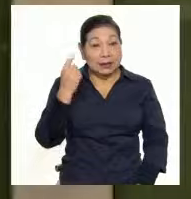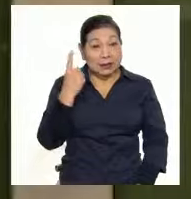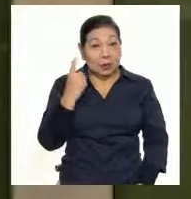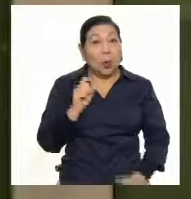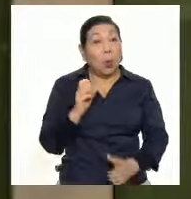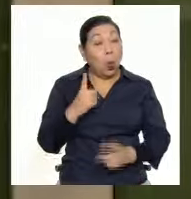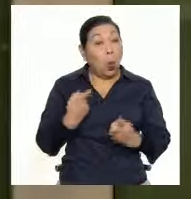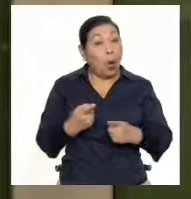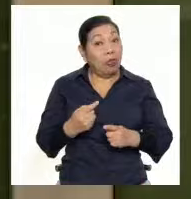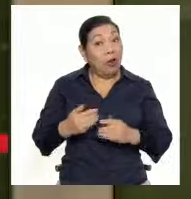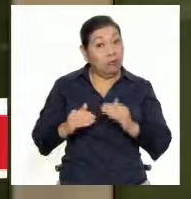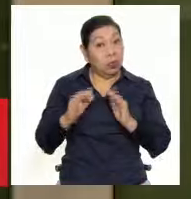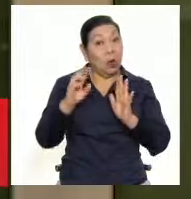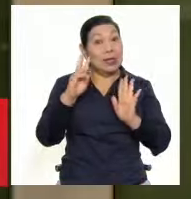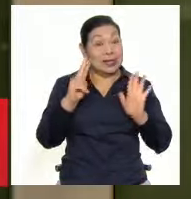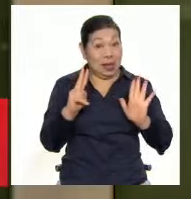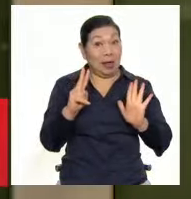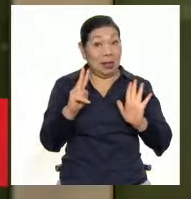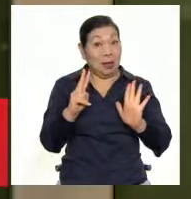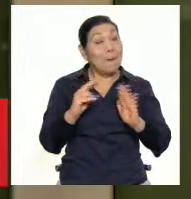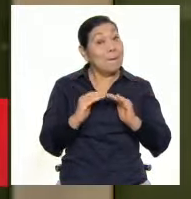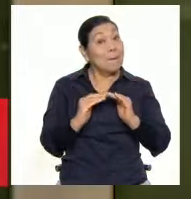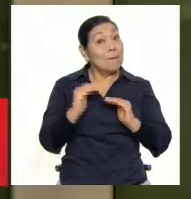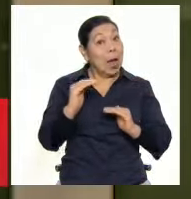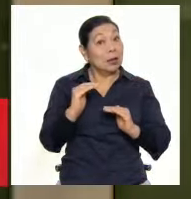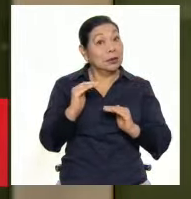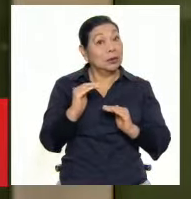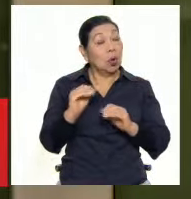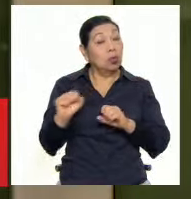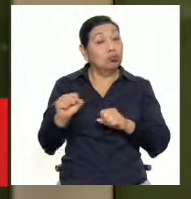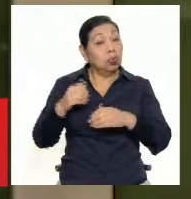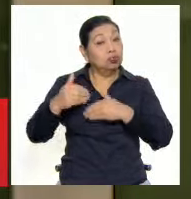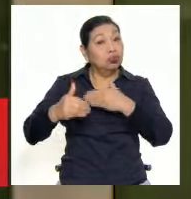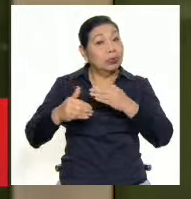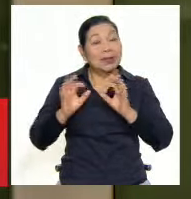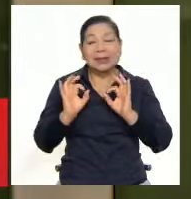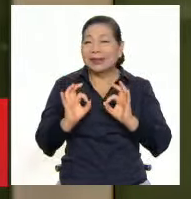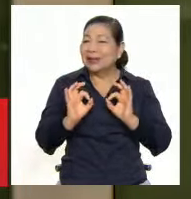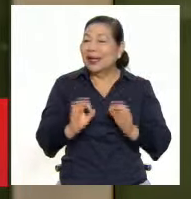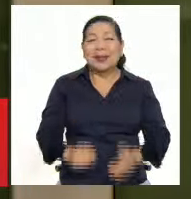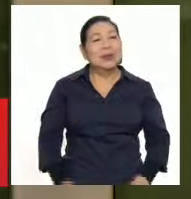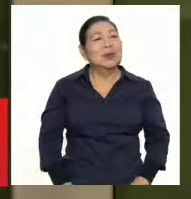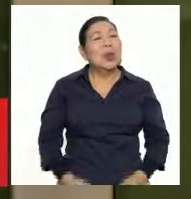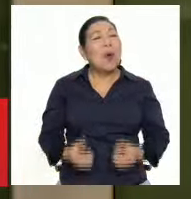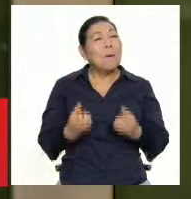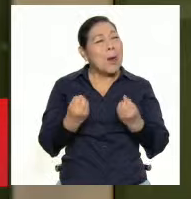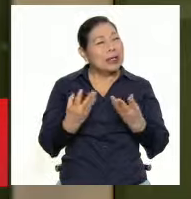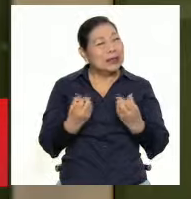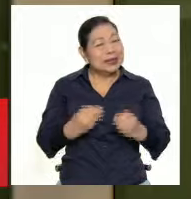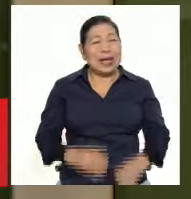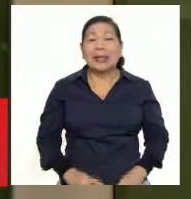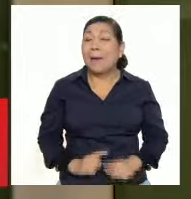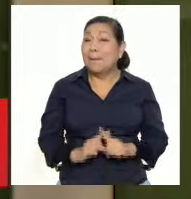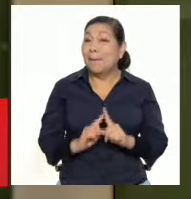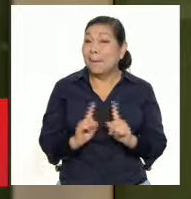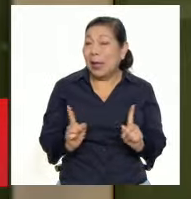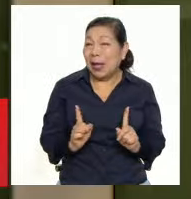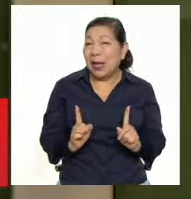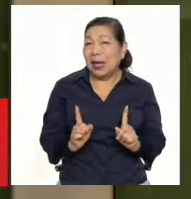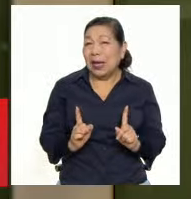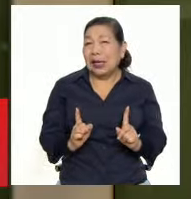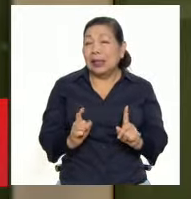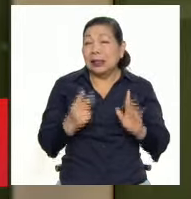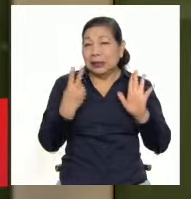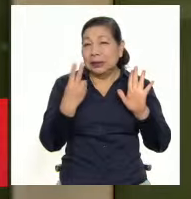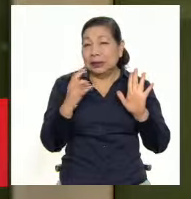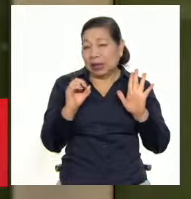que después de un sismo de magnitud 7 o un poco más, el número de réplicas es un número bastante elevado. Pero evidentemente casi